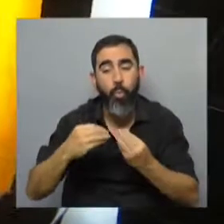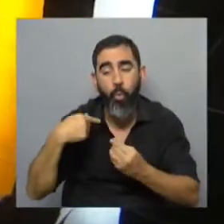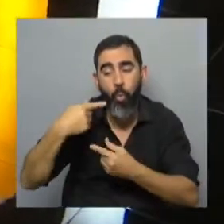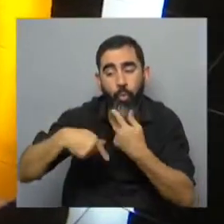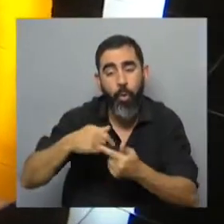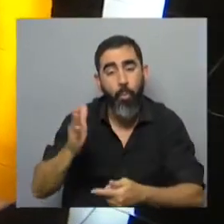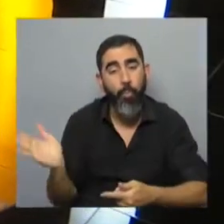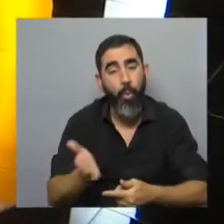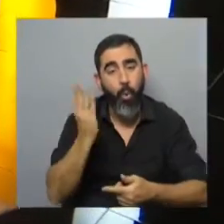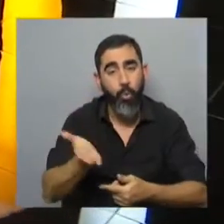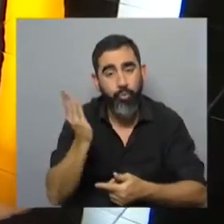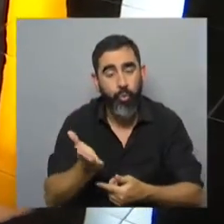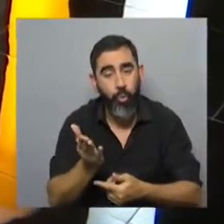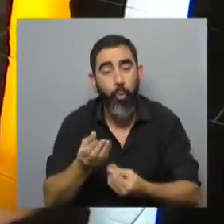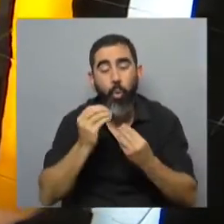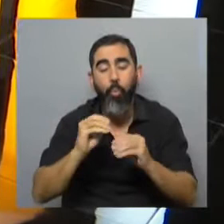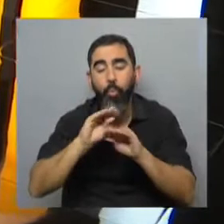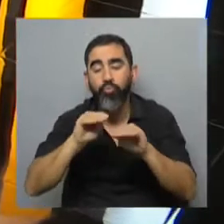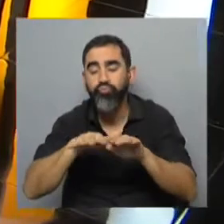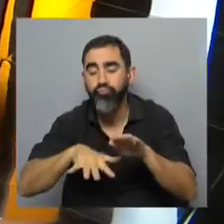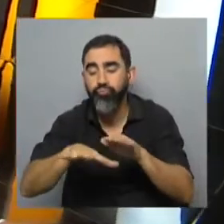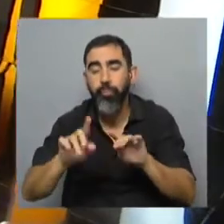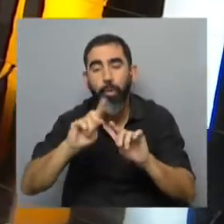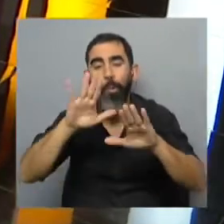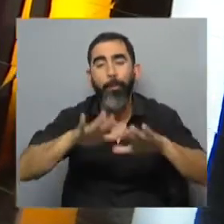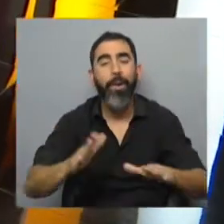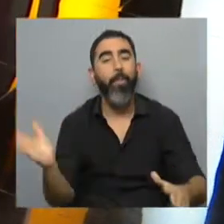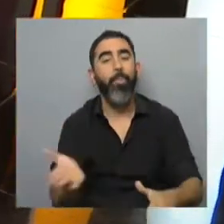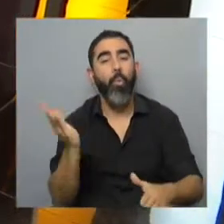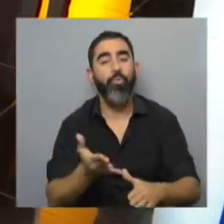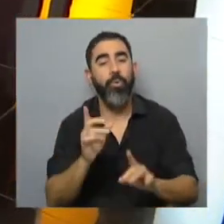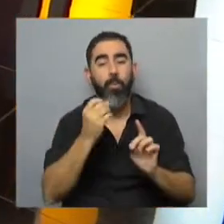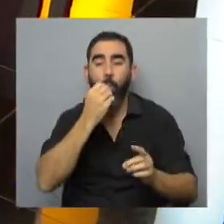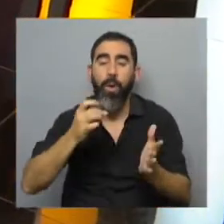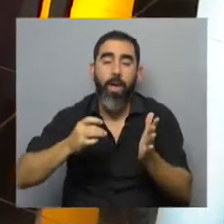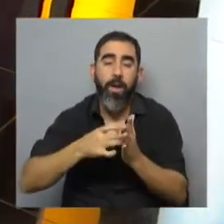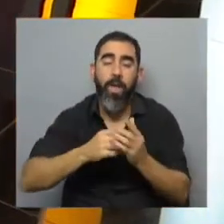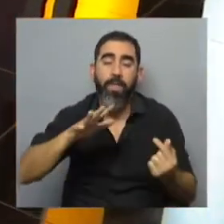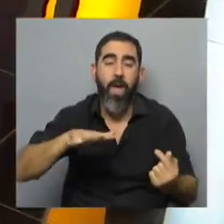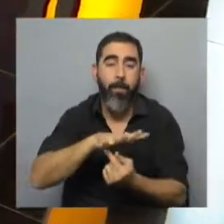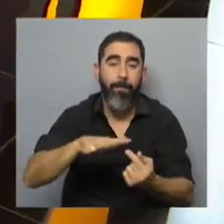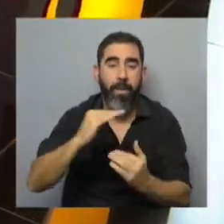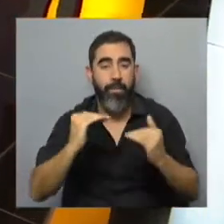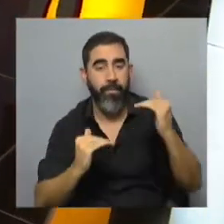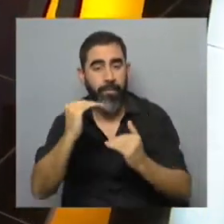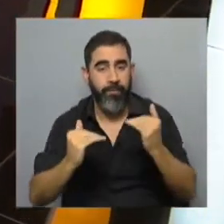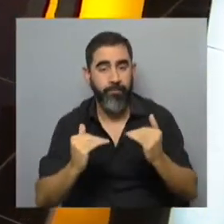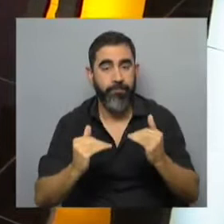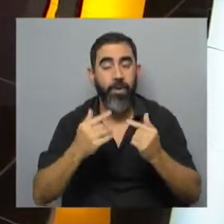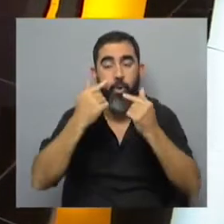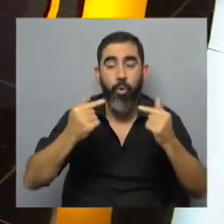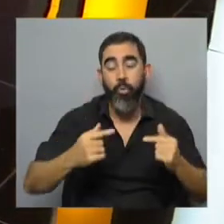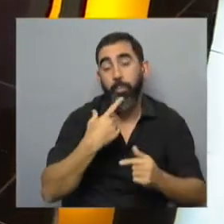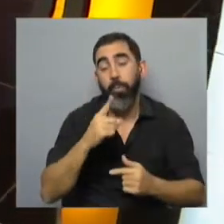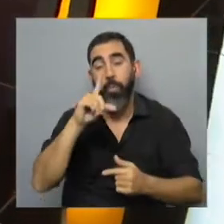y manejar nuestros efluentes sin parar la producción y manteniendo una calidad ambiental adecuada, ¿no? Y poder usar los recursos como el